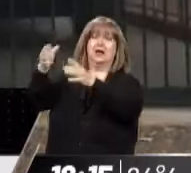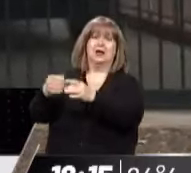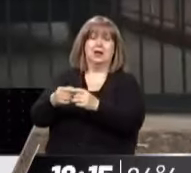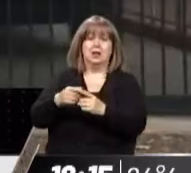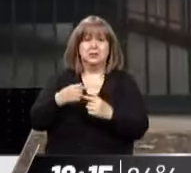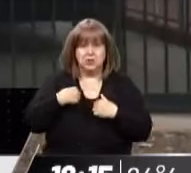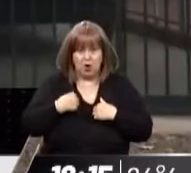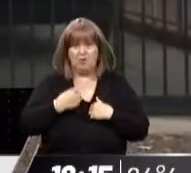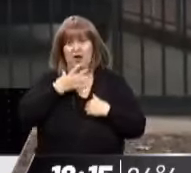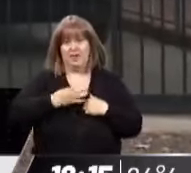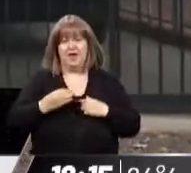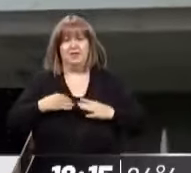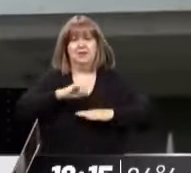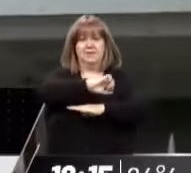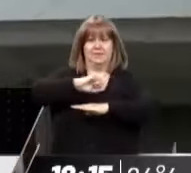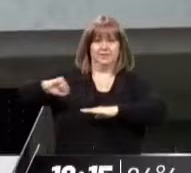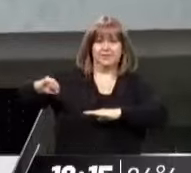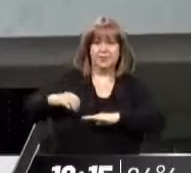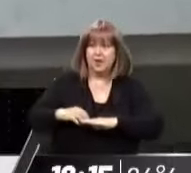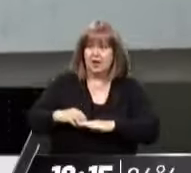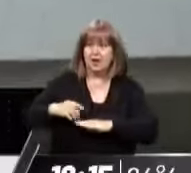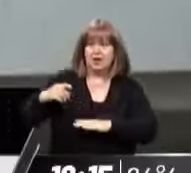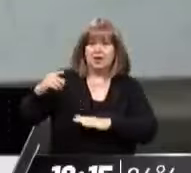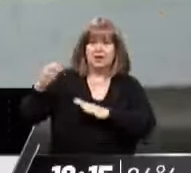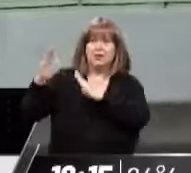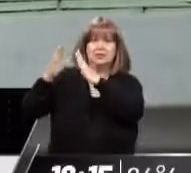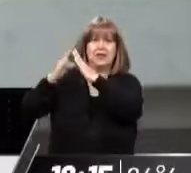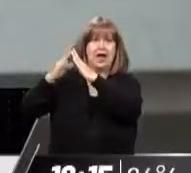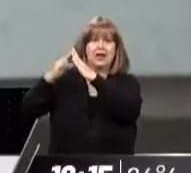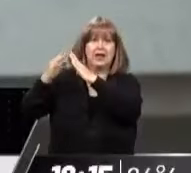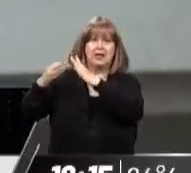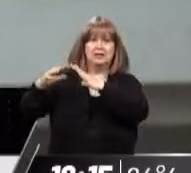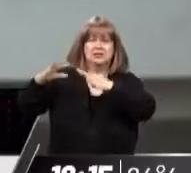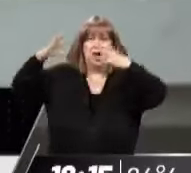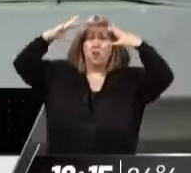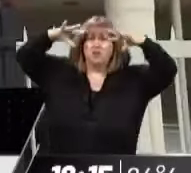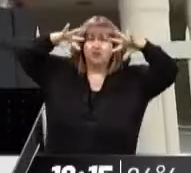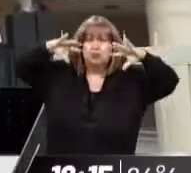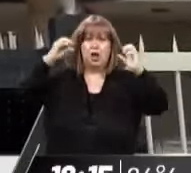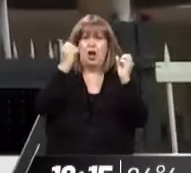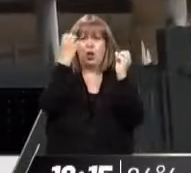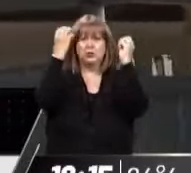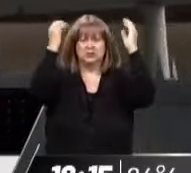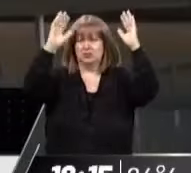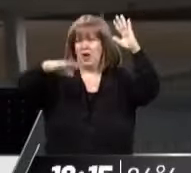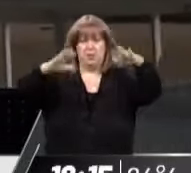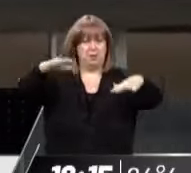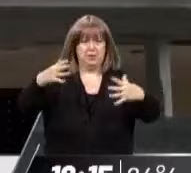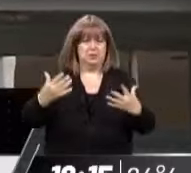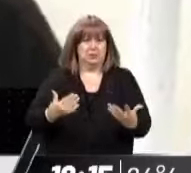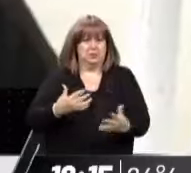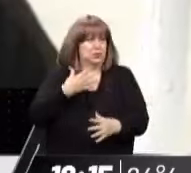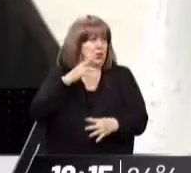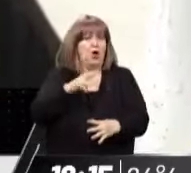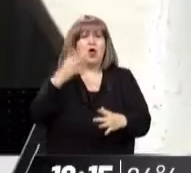cuando salimos a ver, era una cosa de loco, ¿no? Estaba todo eso ahí, la casa desarmada, mirá los postes de luz. Era un desastre, un desastre, un